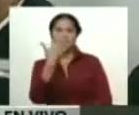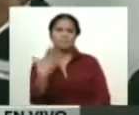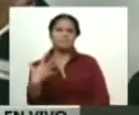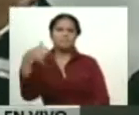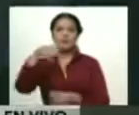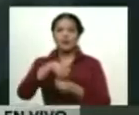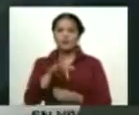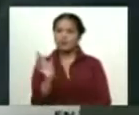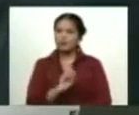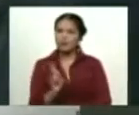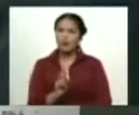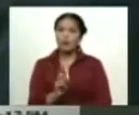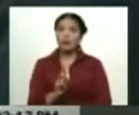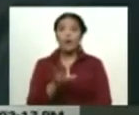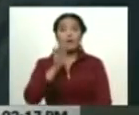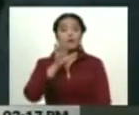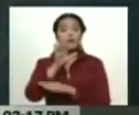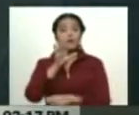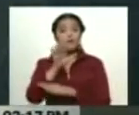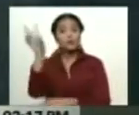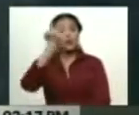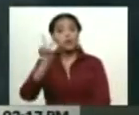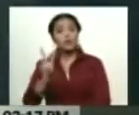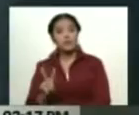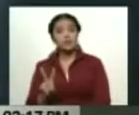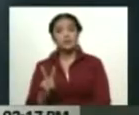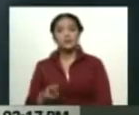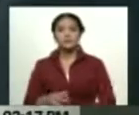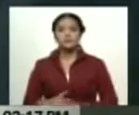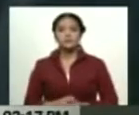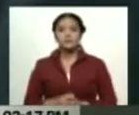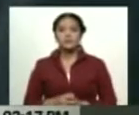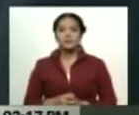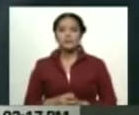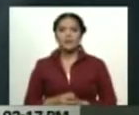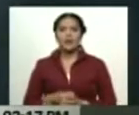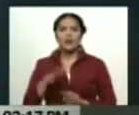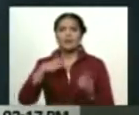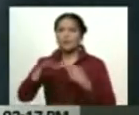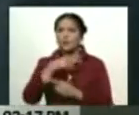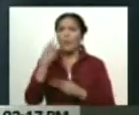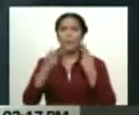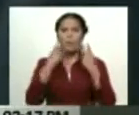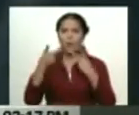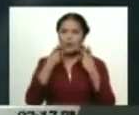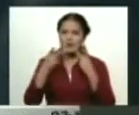formal, y el destino de nuestro país, más allá de las singularidades políticas,